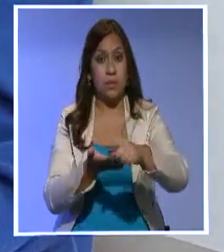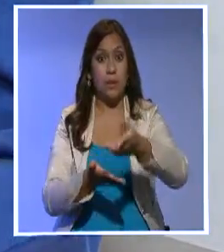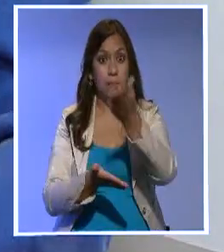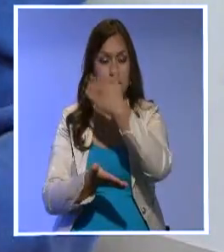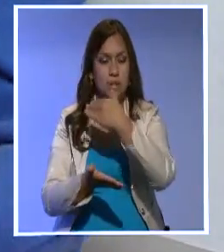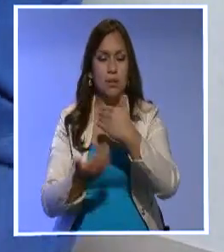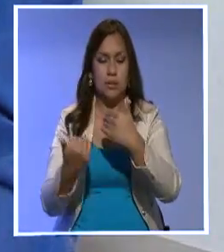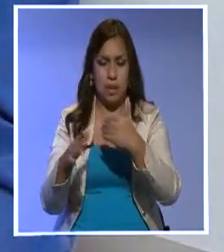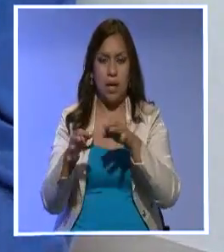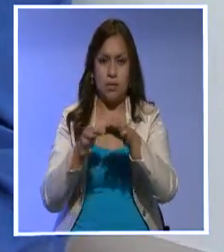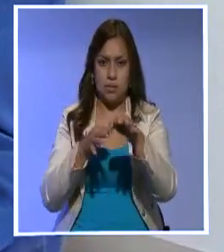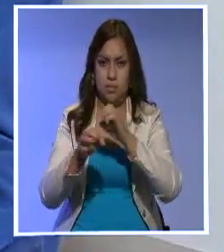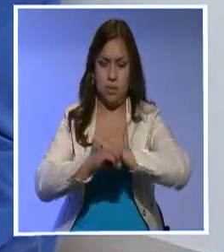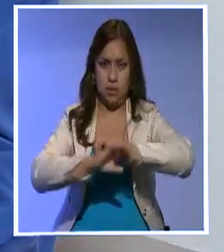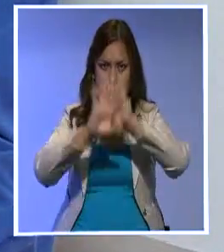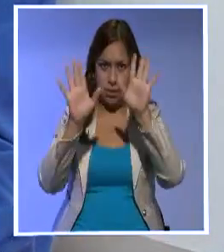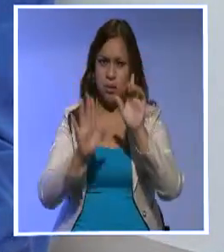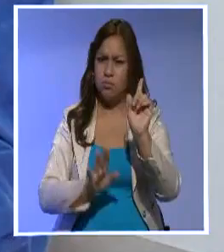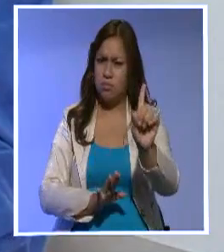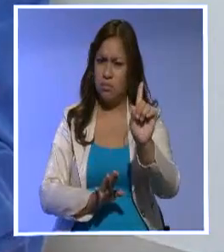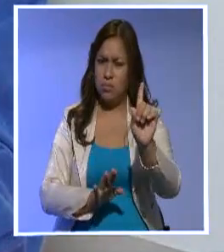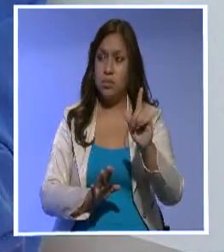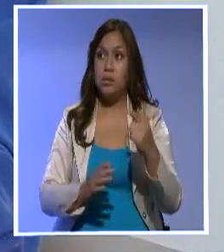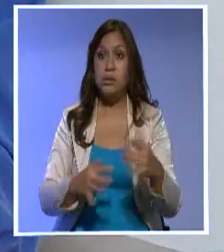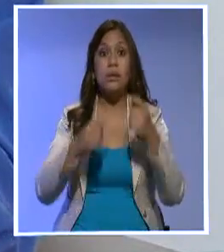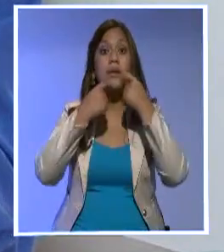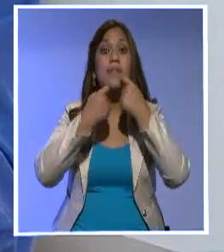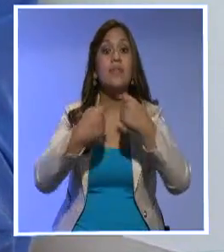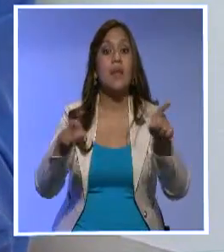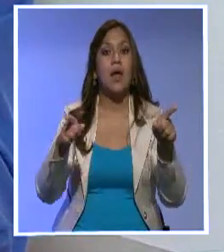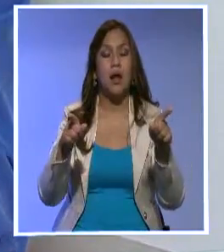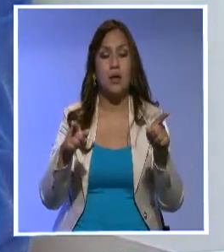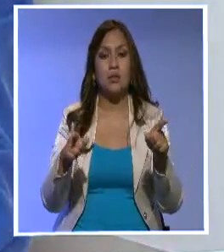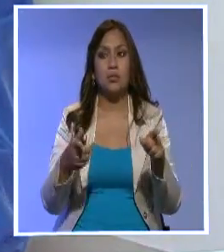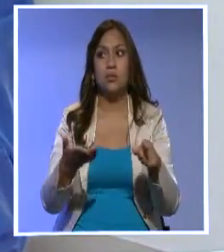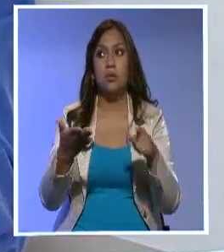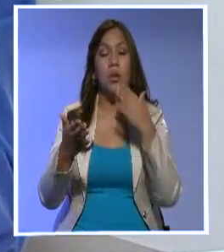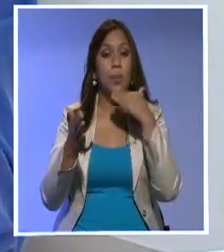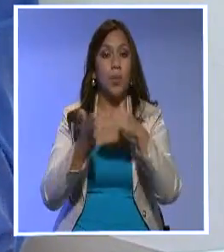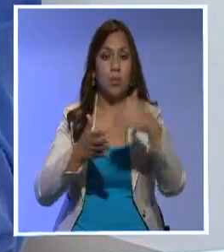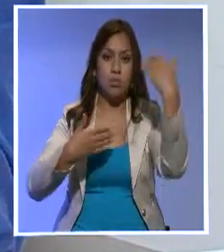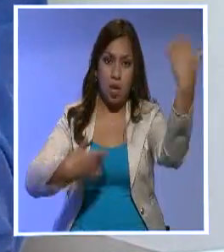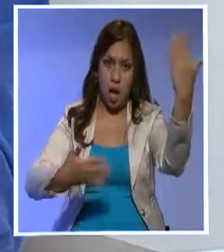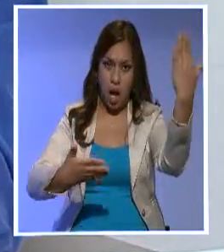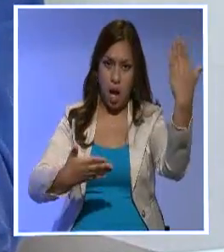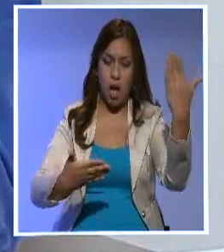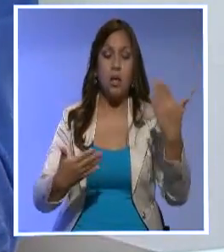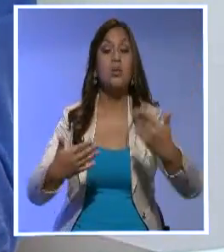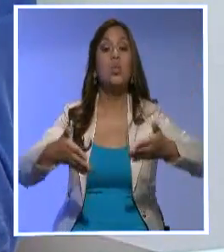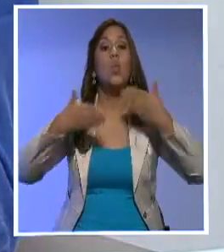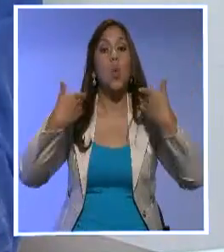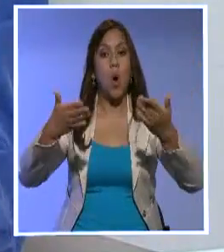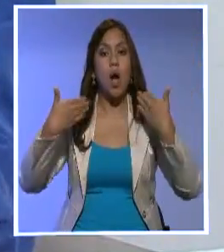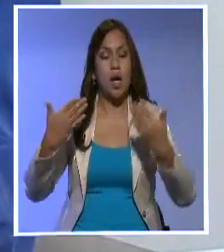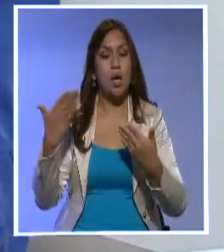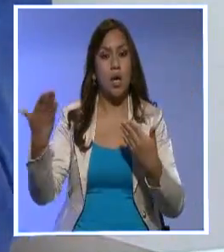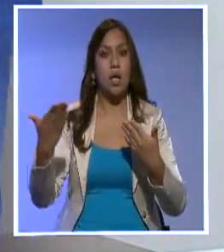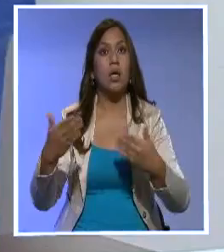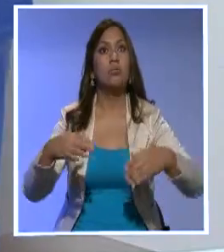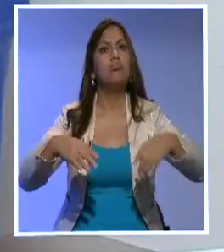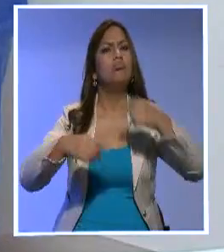pero inclusive hemos tenido ya una declaración pública del alcalde del puerto principal en una posible convocatoria